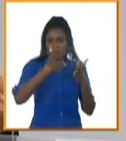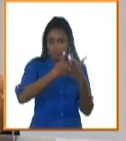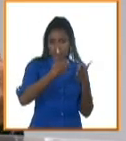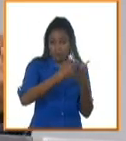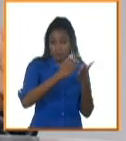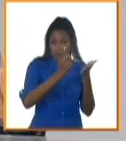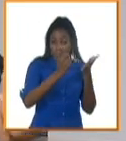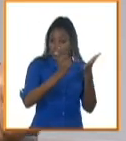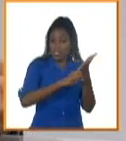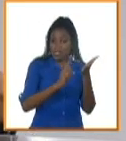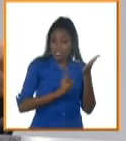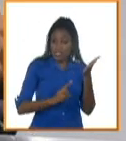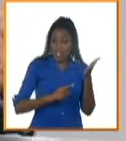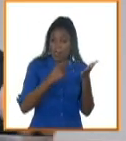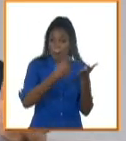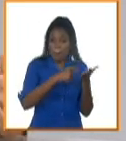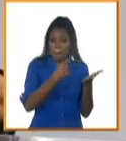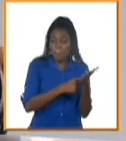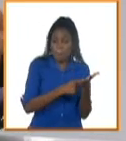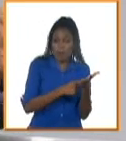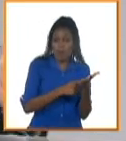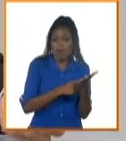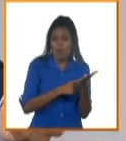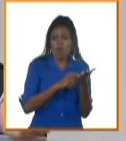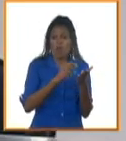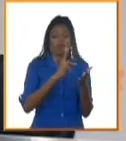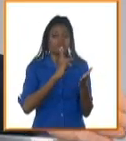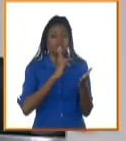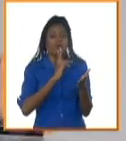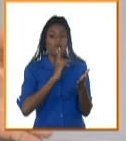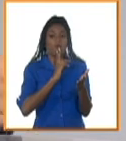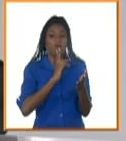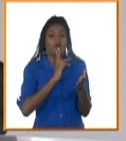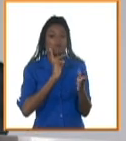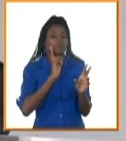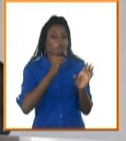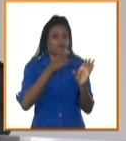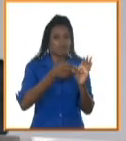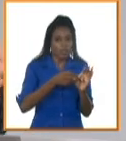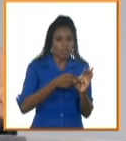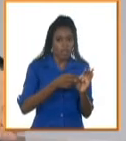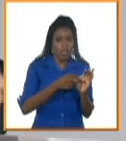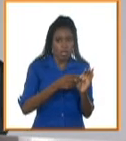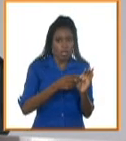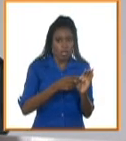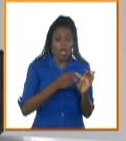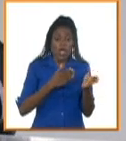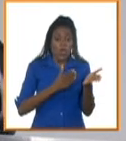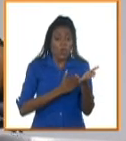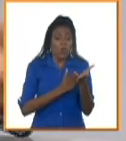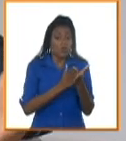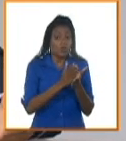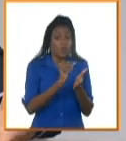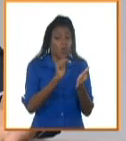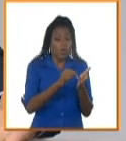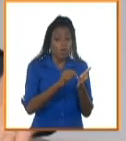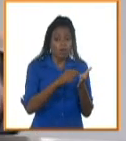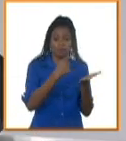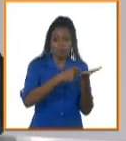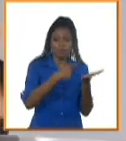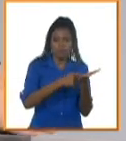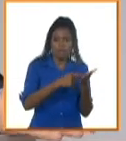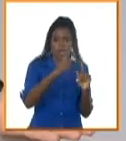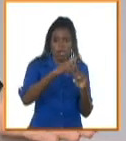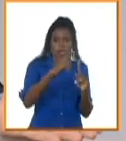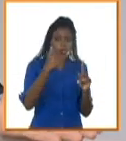telecomunicaciones como el pago del impuesto como el agua como el gas licuado vienen creciendo sostenido me sostenidamente sus pagos a través